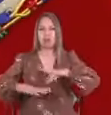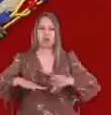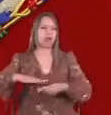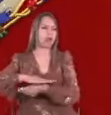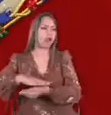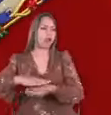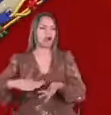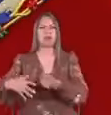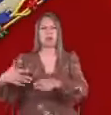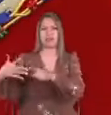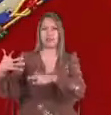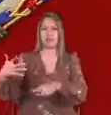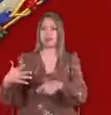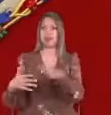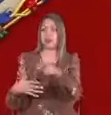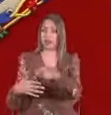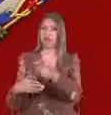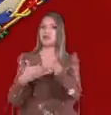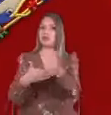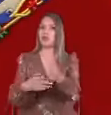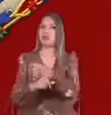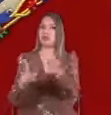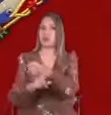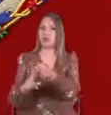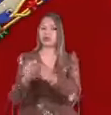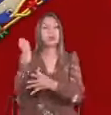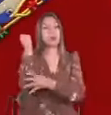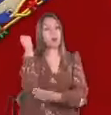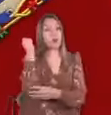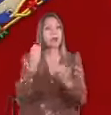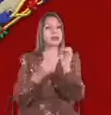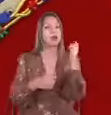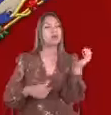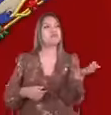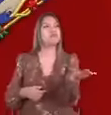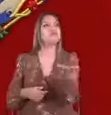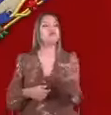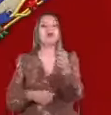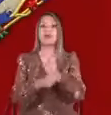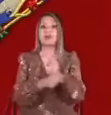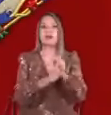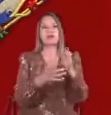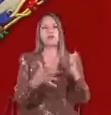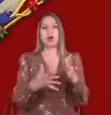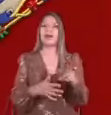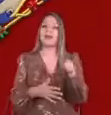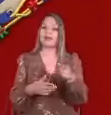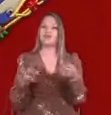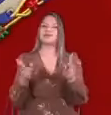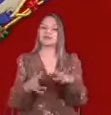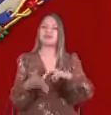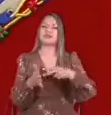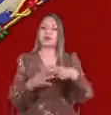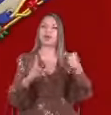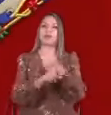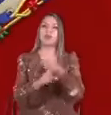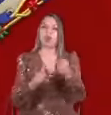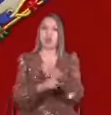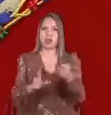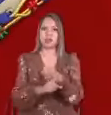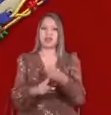la seguridad, la pobreza, la mendicidad y la precarización laboral también atentan contra una vida digna, contra